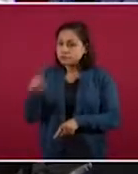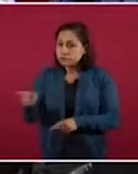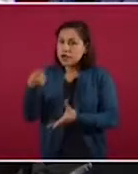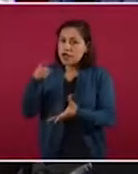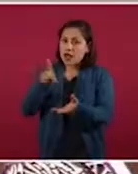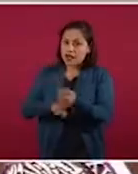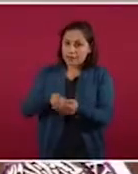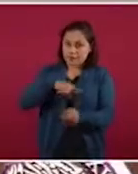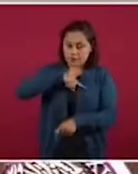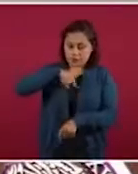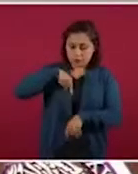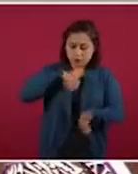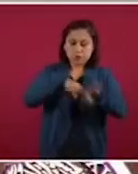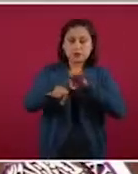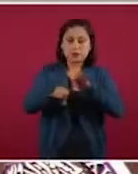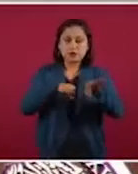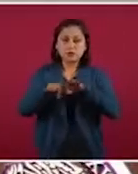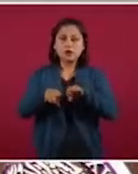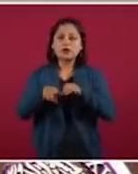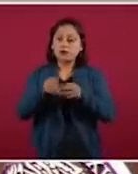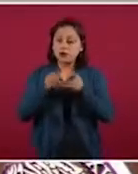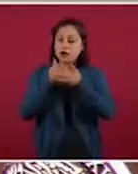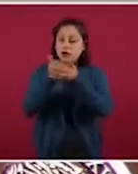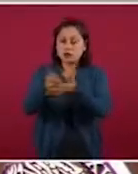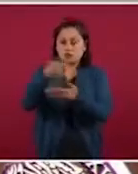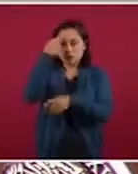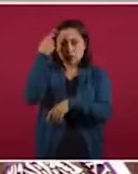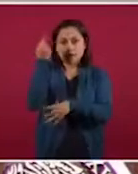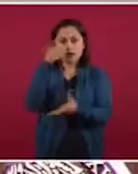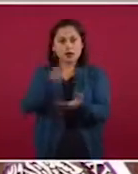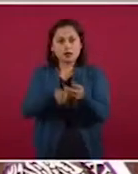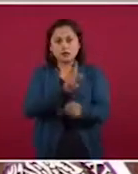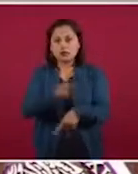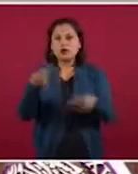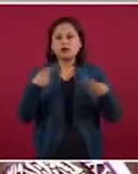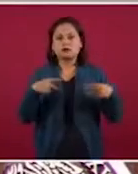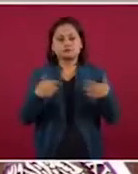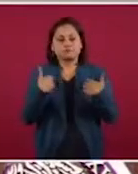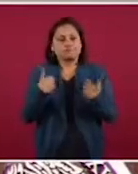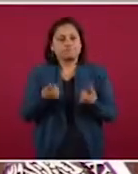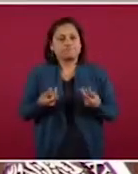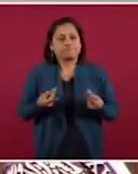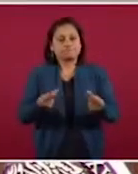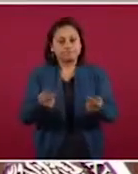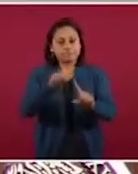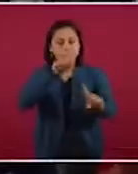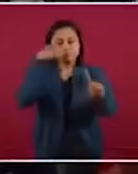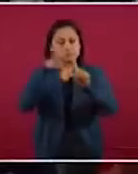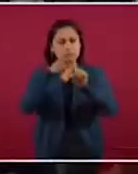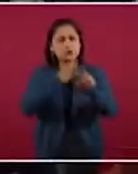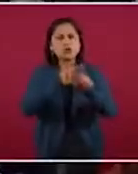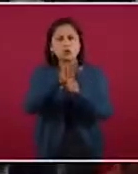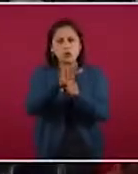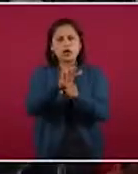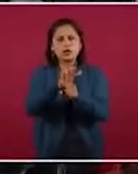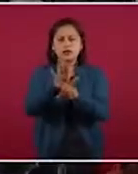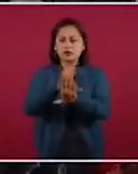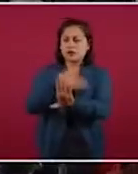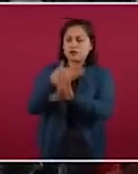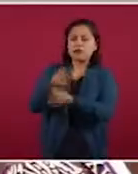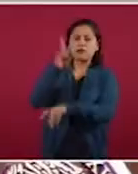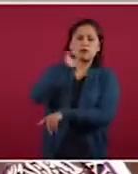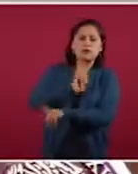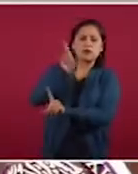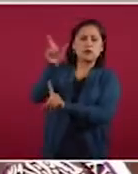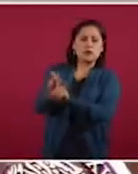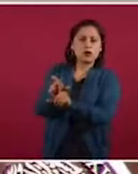de guía para todos los órganos internos de control. El objetivo claro será que la violencia de género no quede impune en el